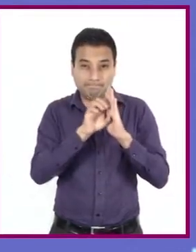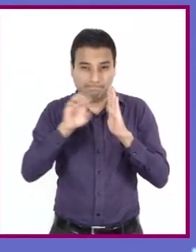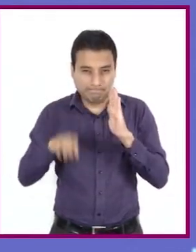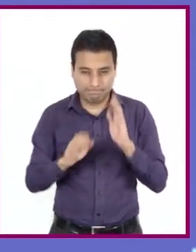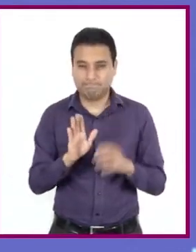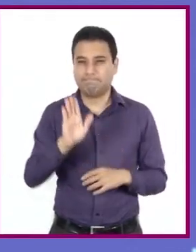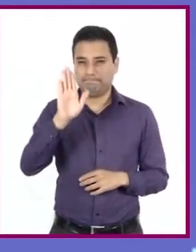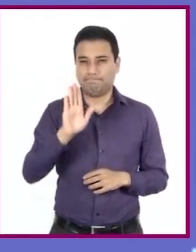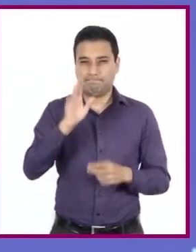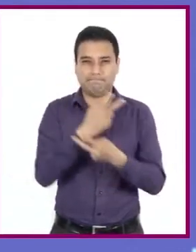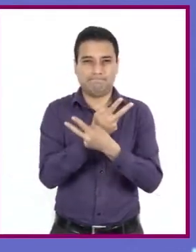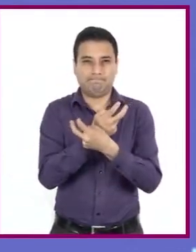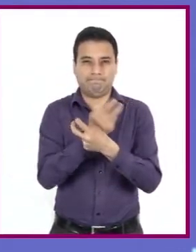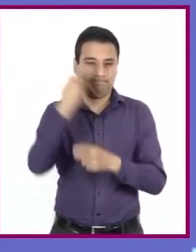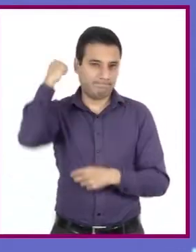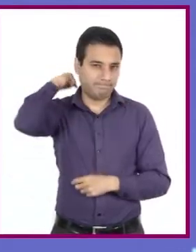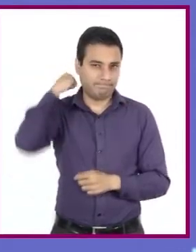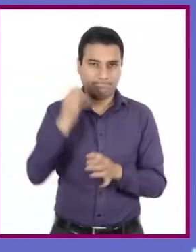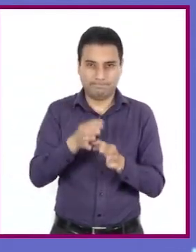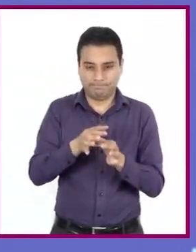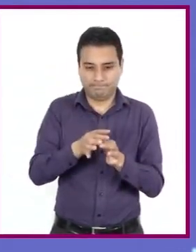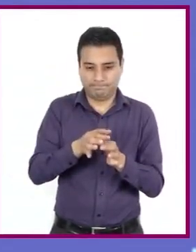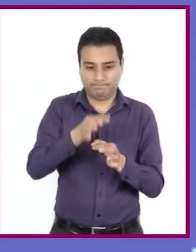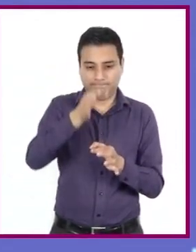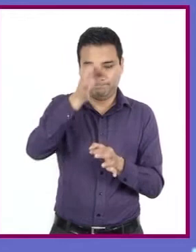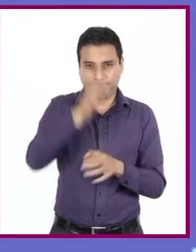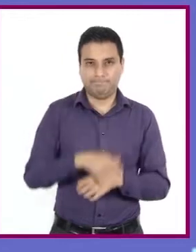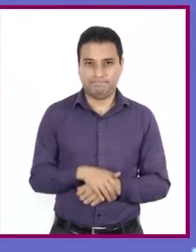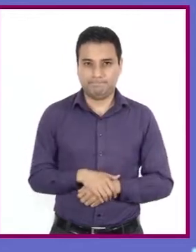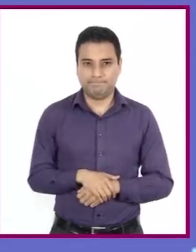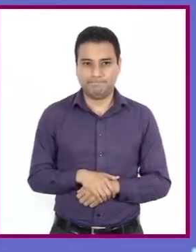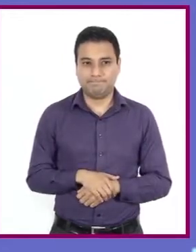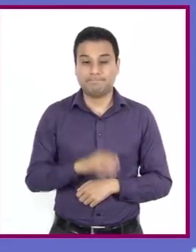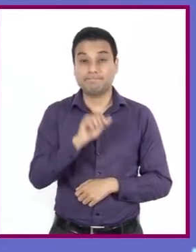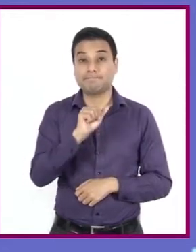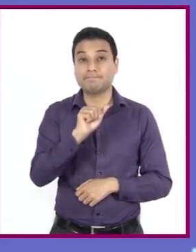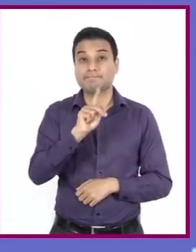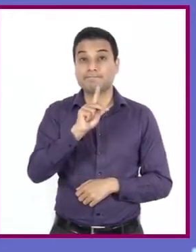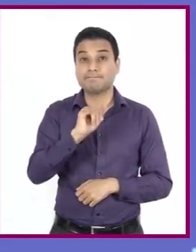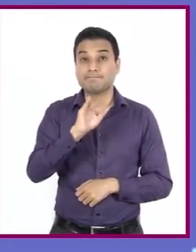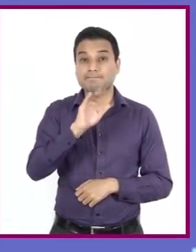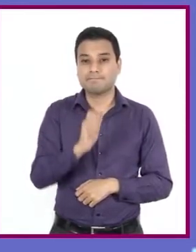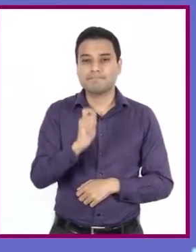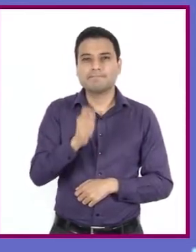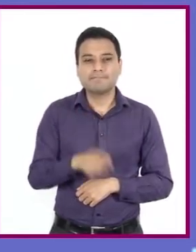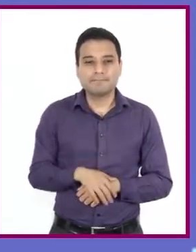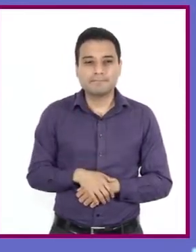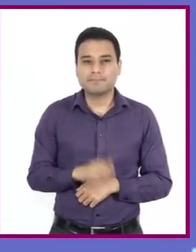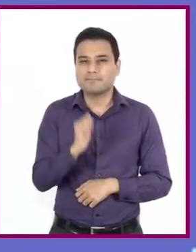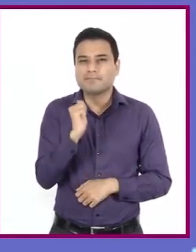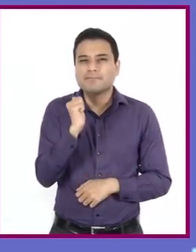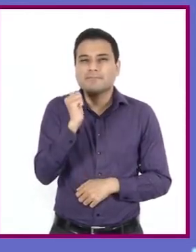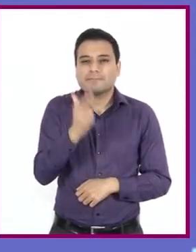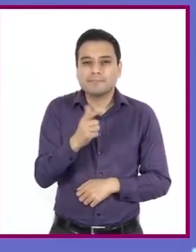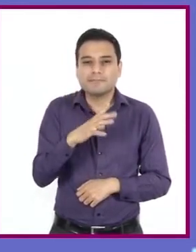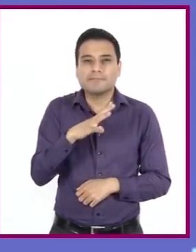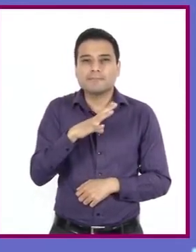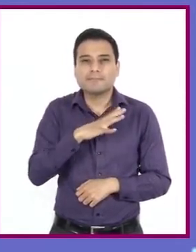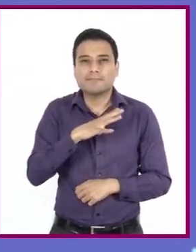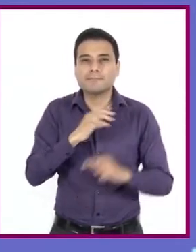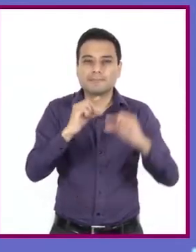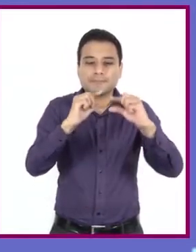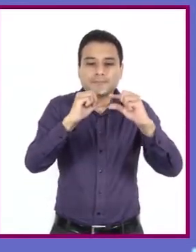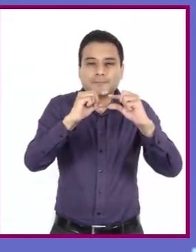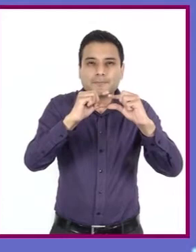de cada letra. Ápice. Es una pequeña marca distintiva que podemos encontrar en algunas